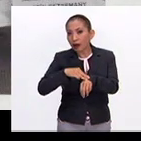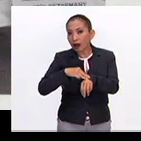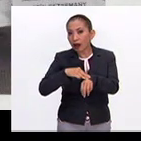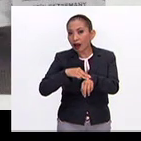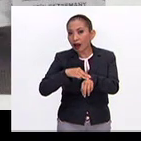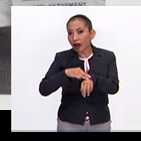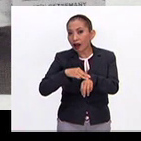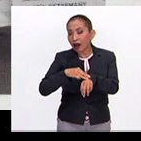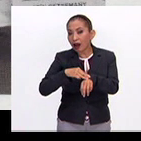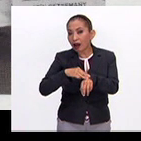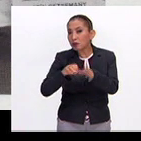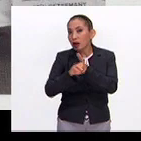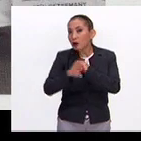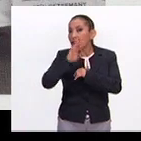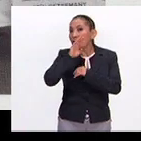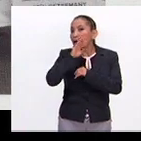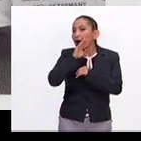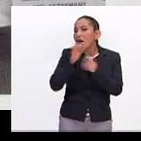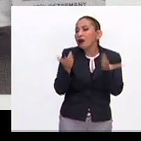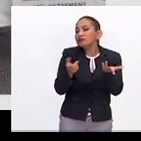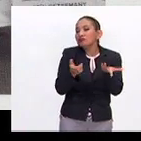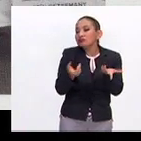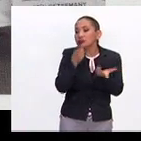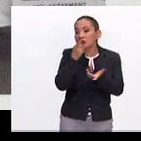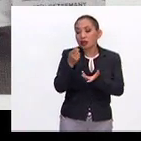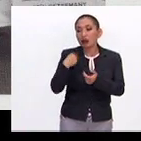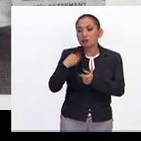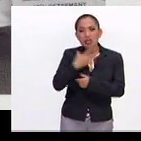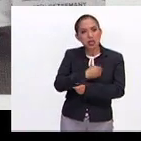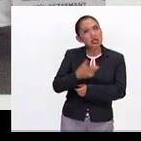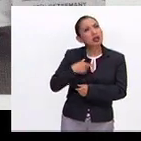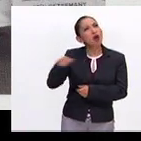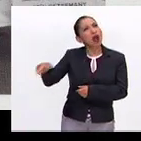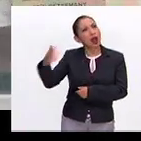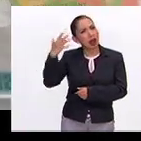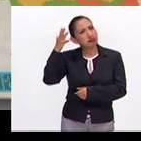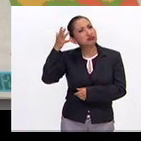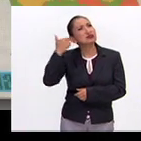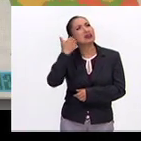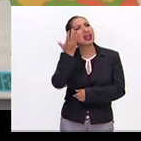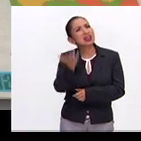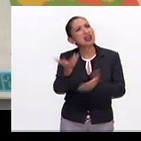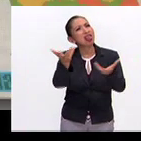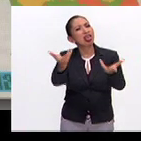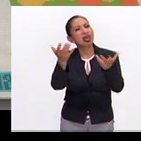Y la mamá puede decirte que su hijo prometió convertirse en un maestro.